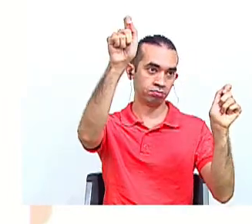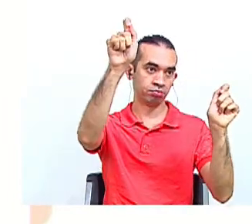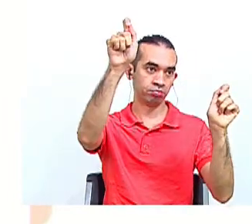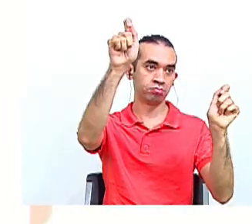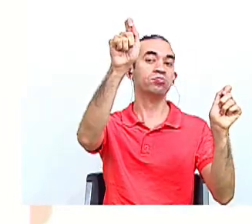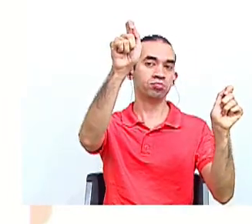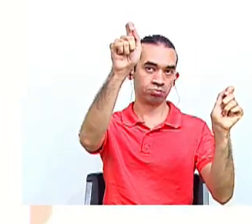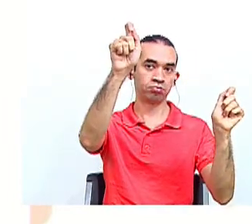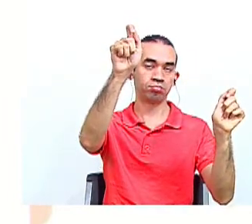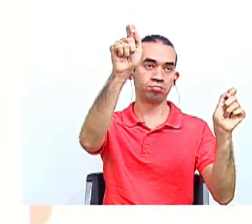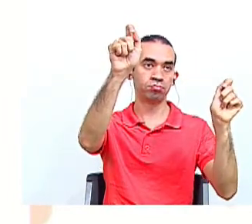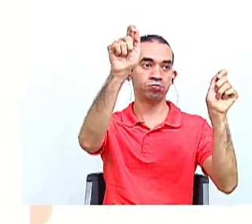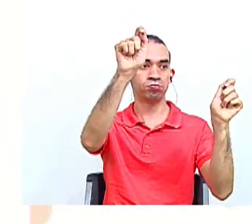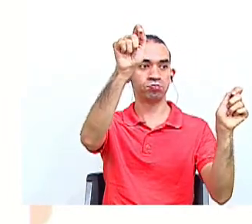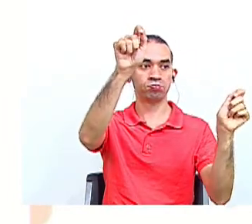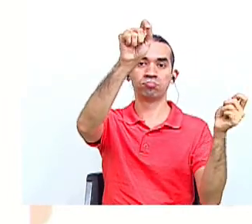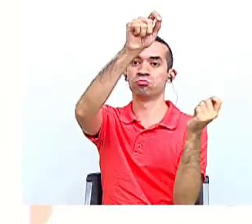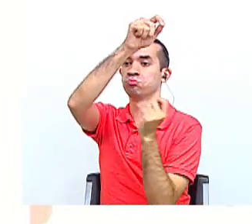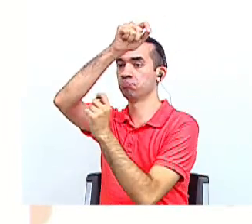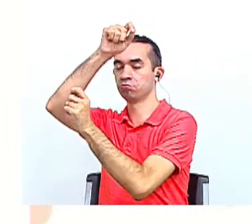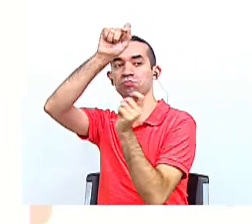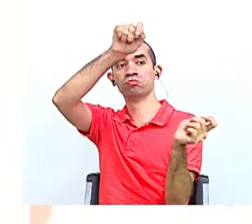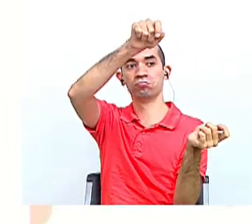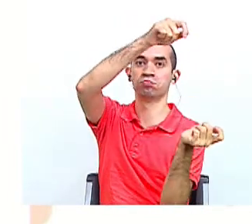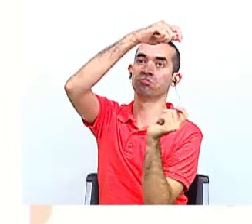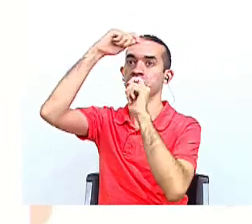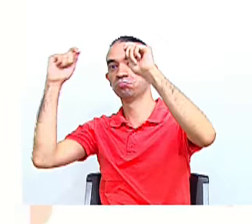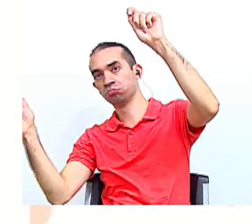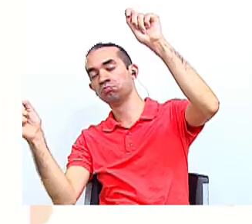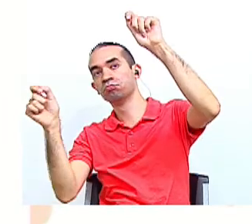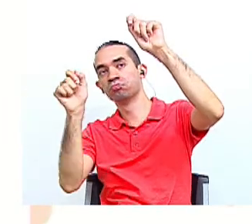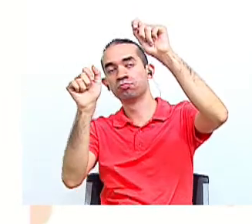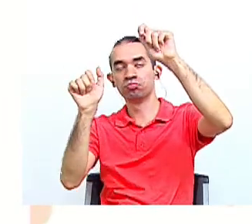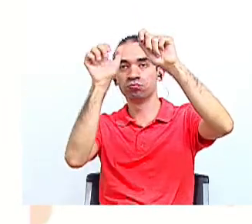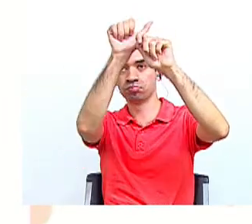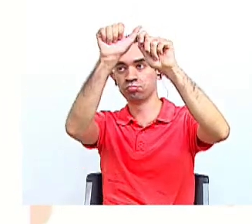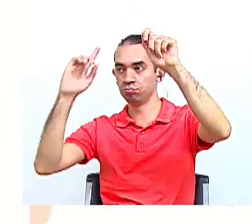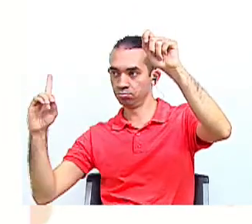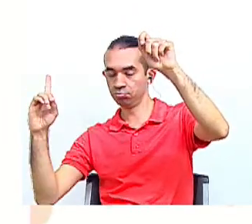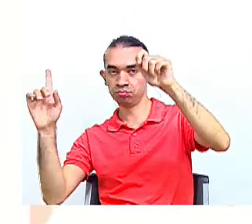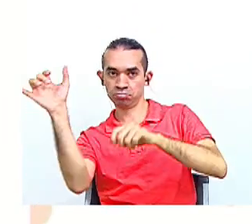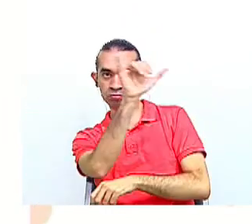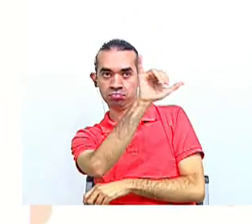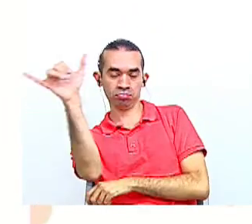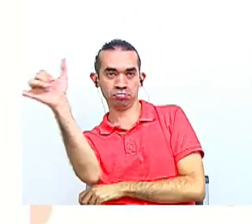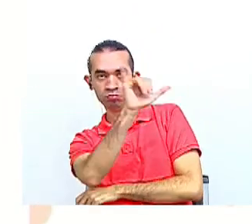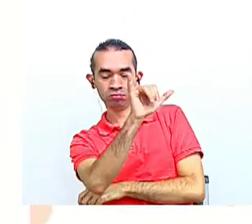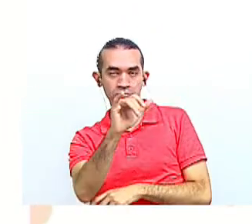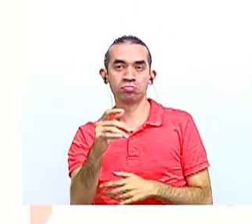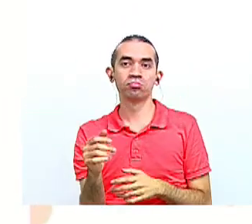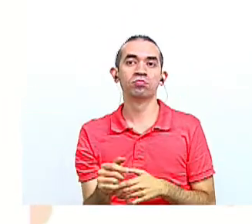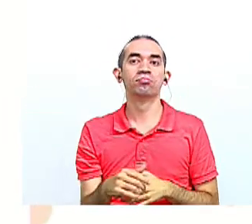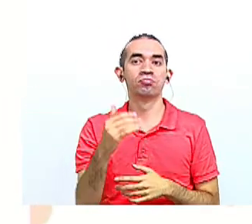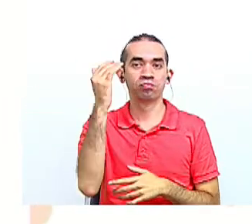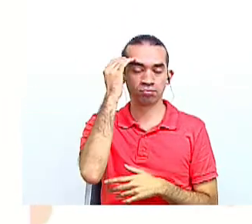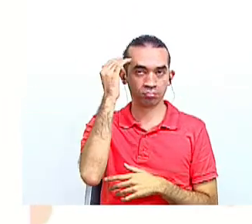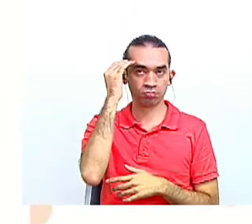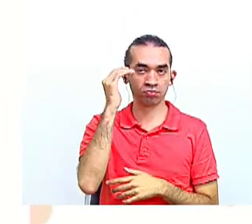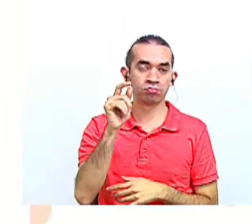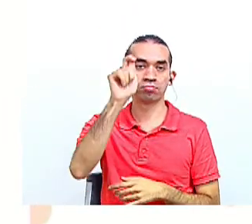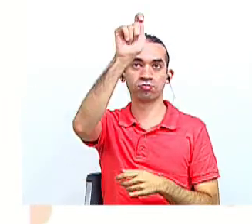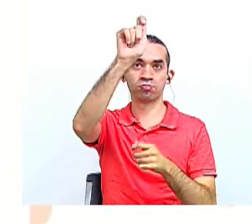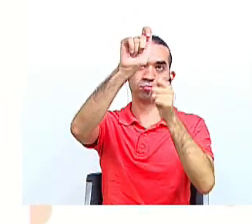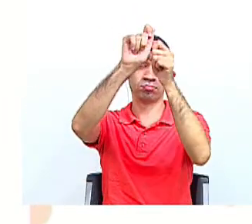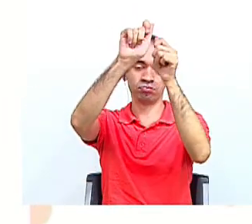medida del segmento AD y que el segmento AC